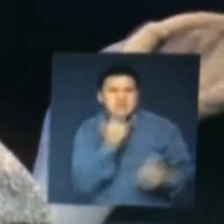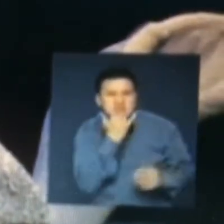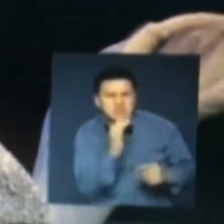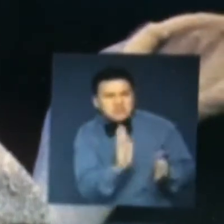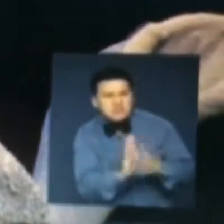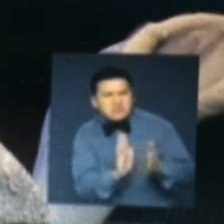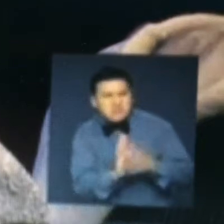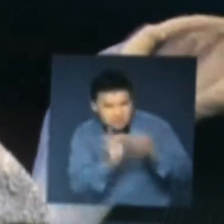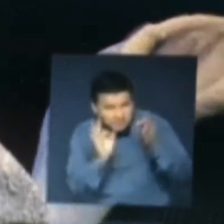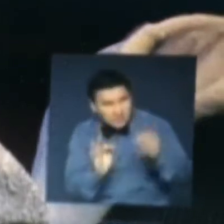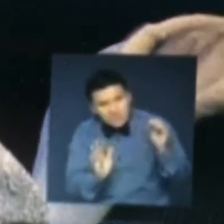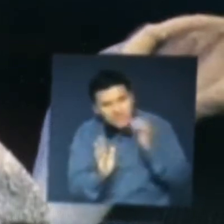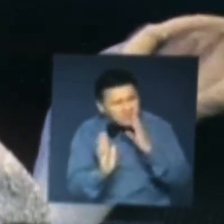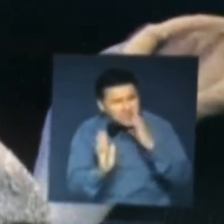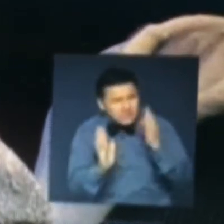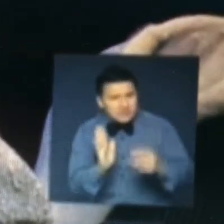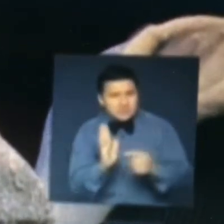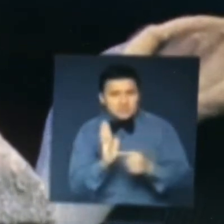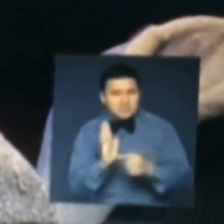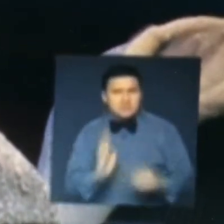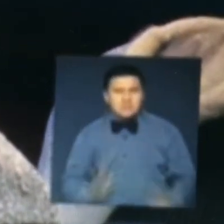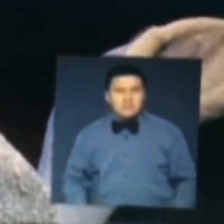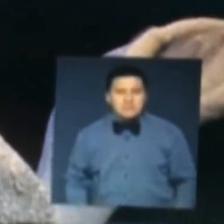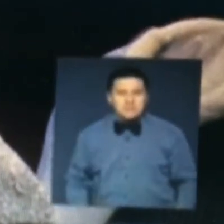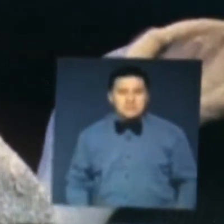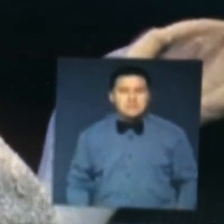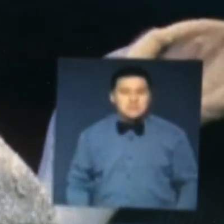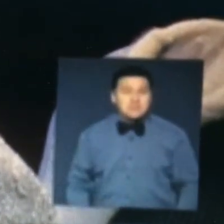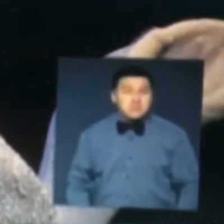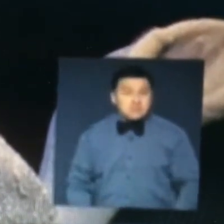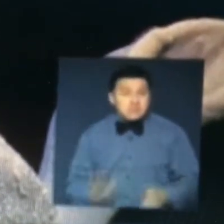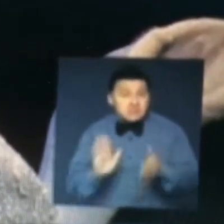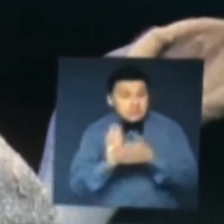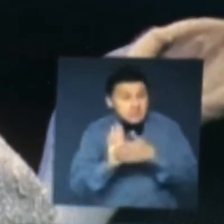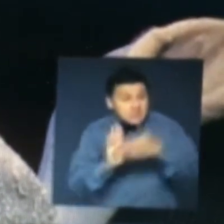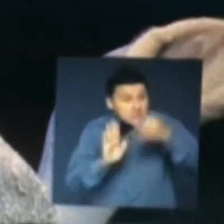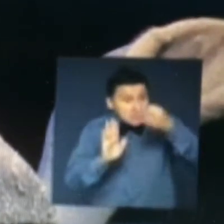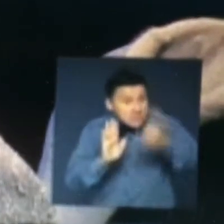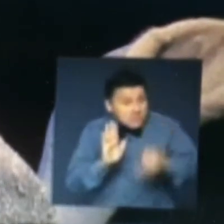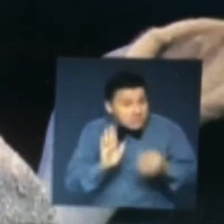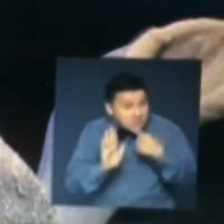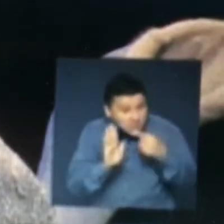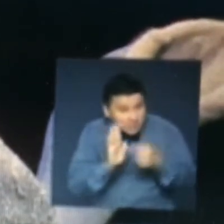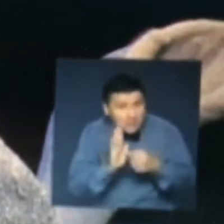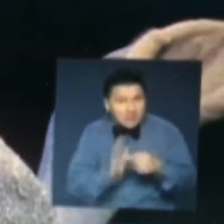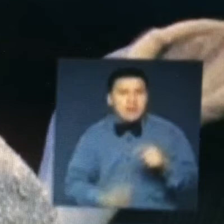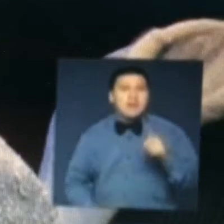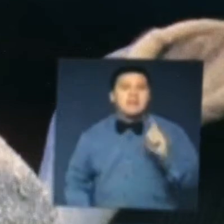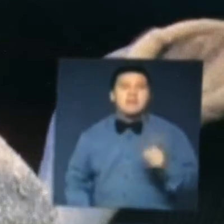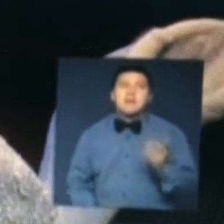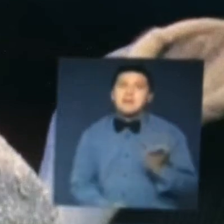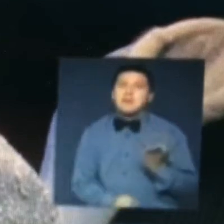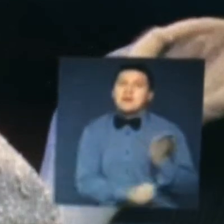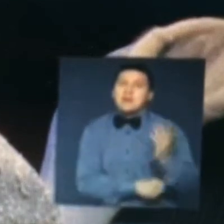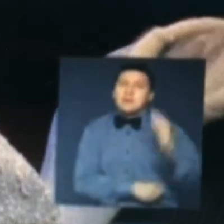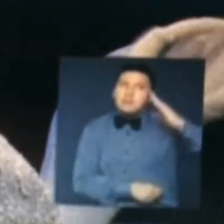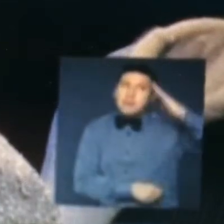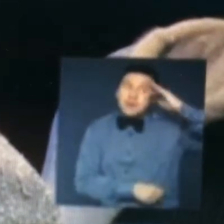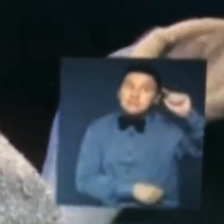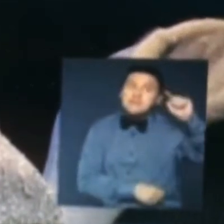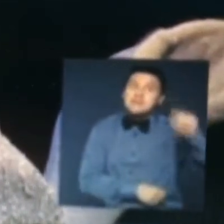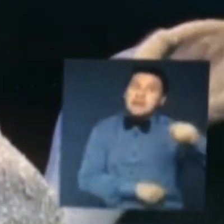la autenticidad de estas amenazas. De constatar su autenticidad, se debe exigir a las